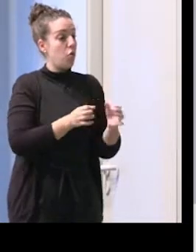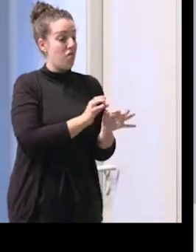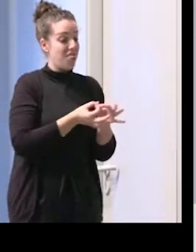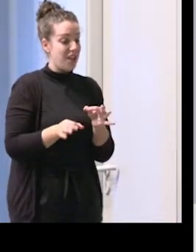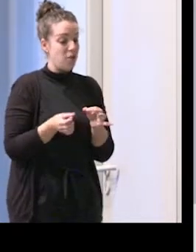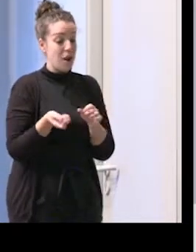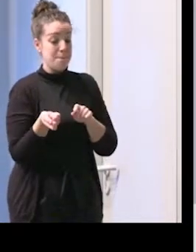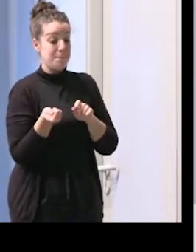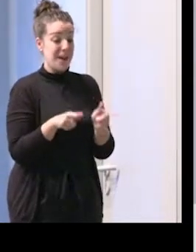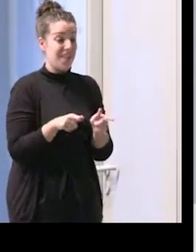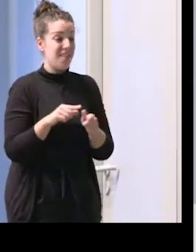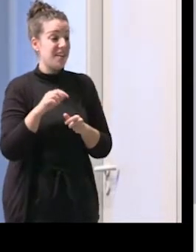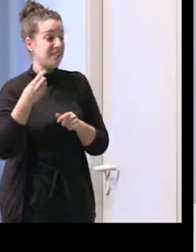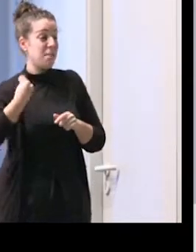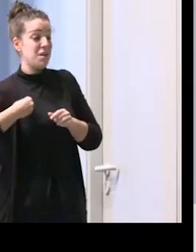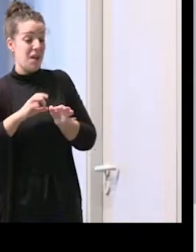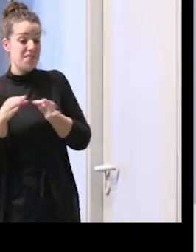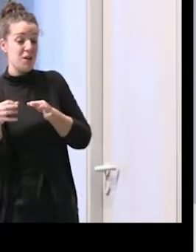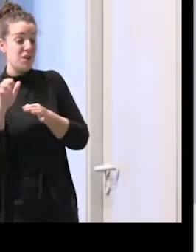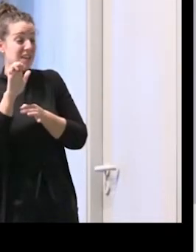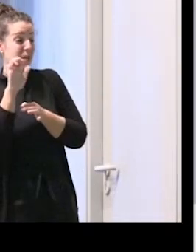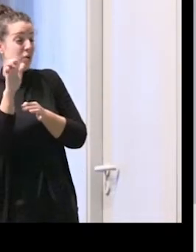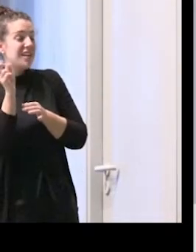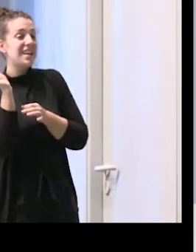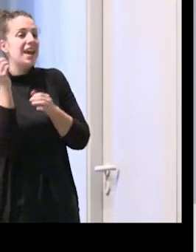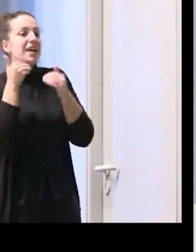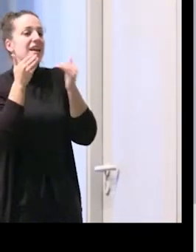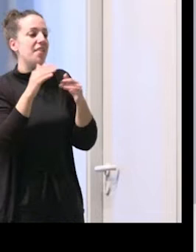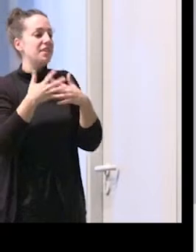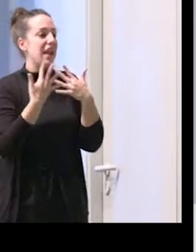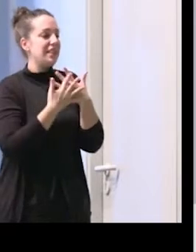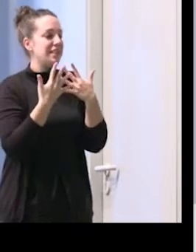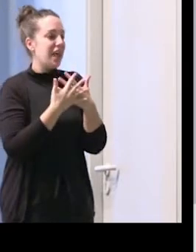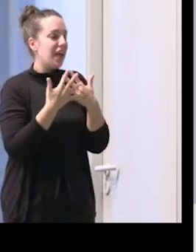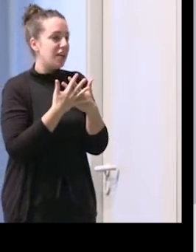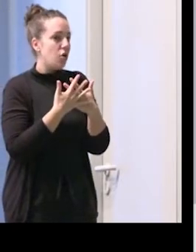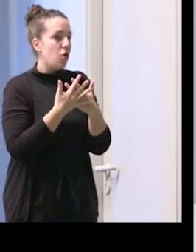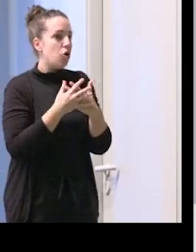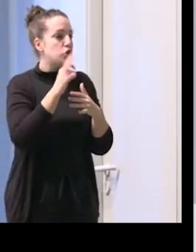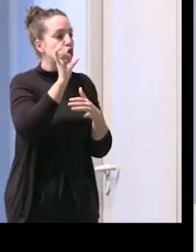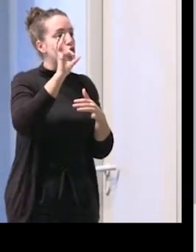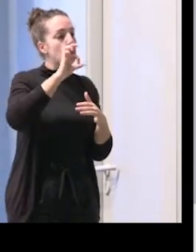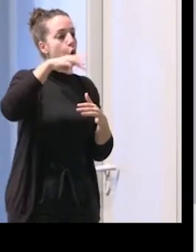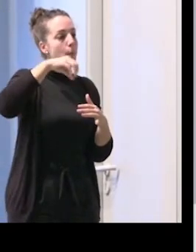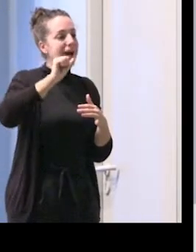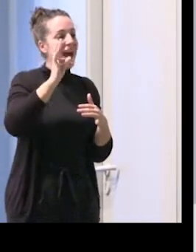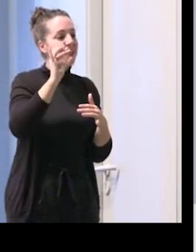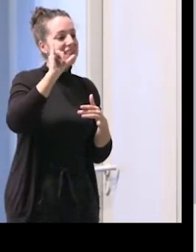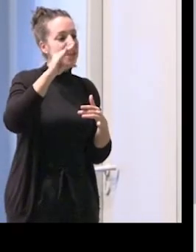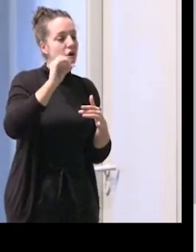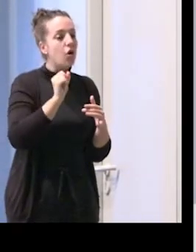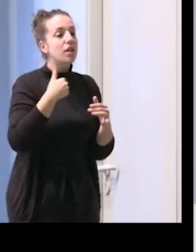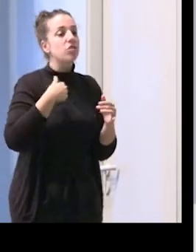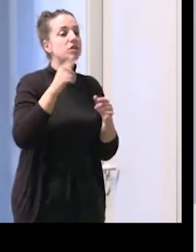embrionarias a partir de tejidos somáticos. Entonces no tenemos que discutir todo el problema ético